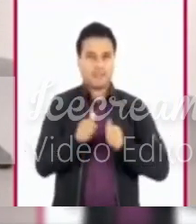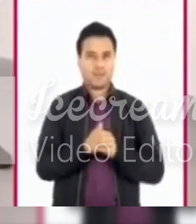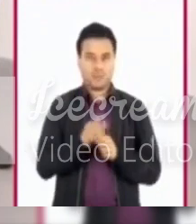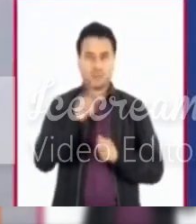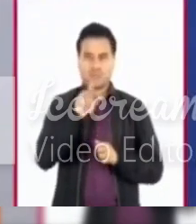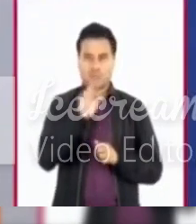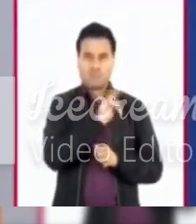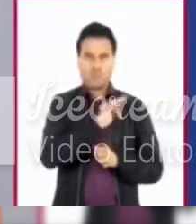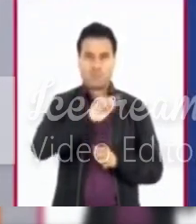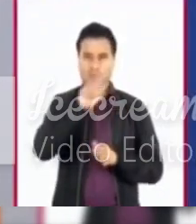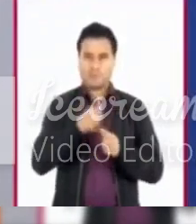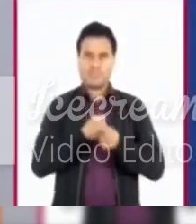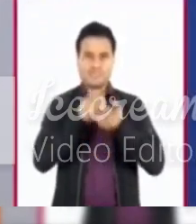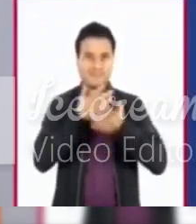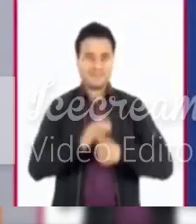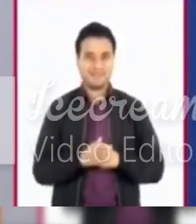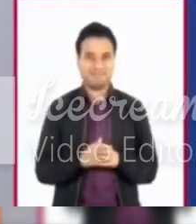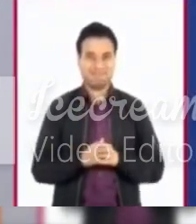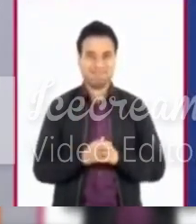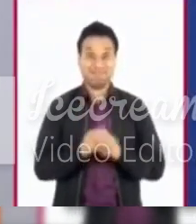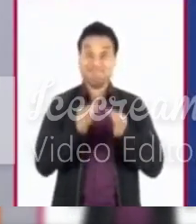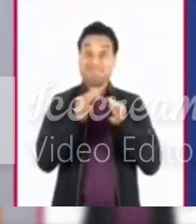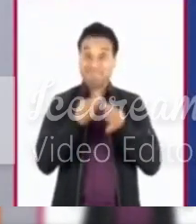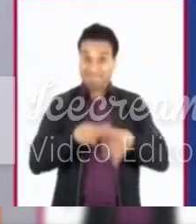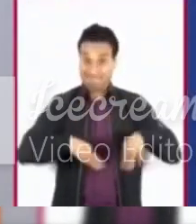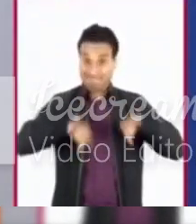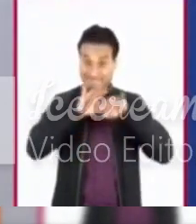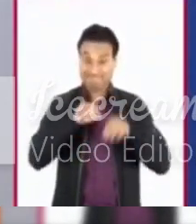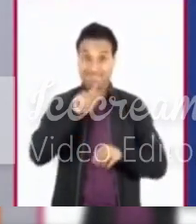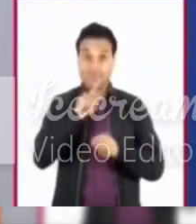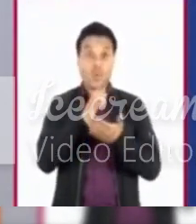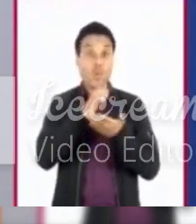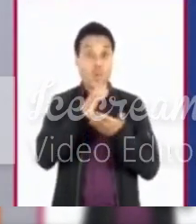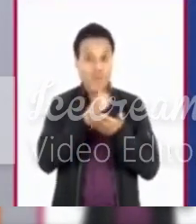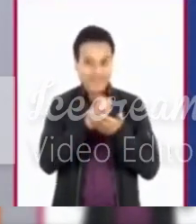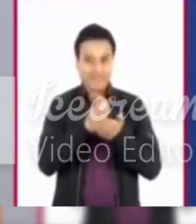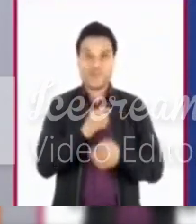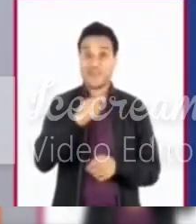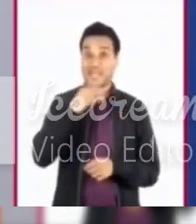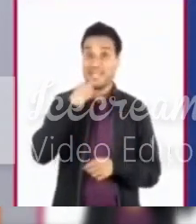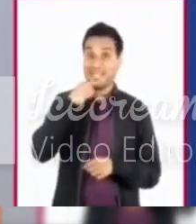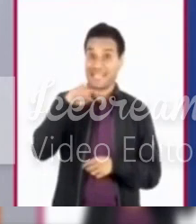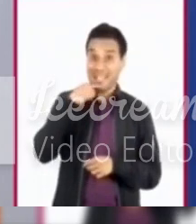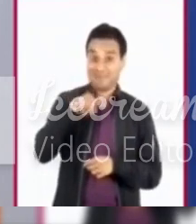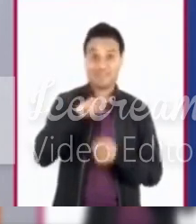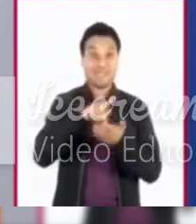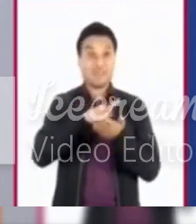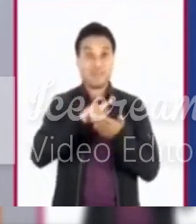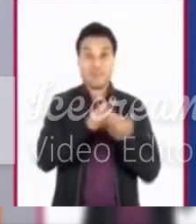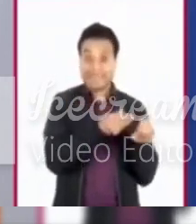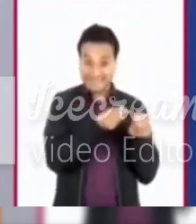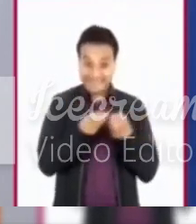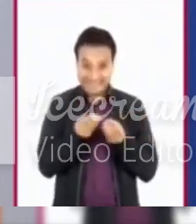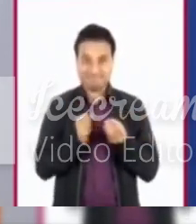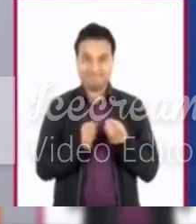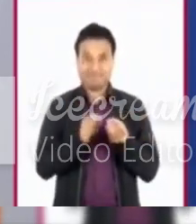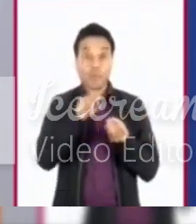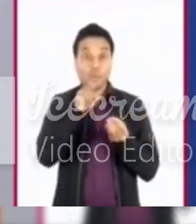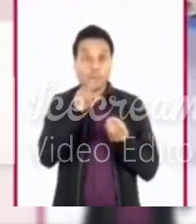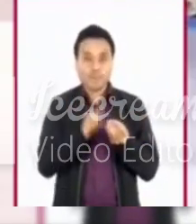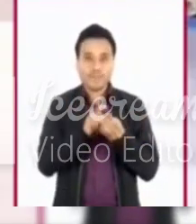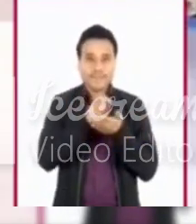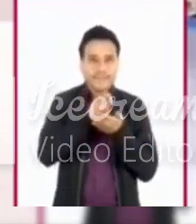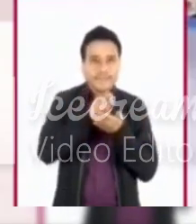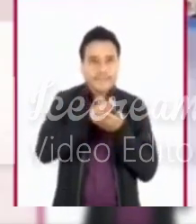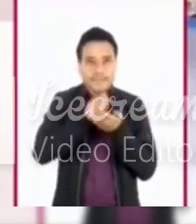posibilidades expresivas. Es importante que tengas a la mano tu libreta, lápiz o bolígrafo para tomar las notas más